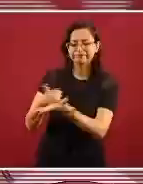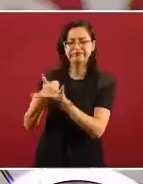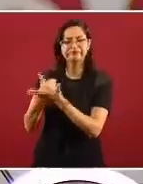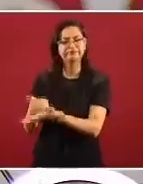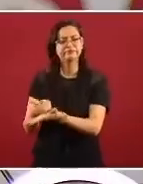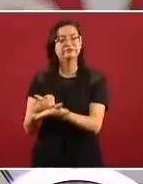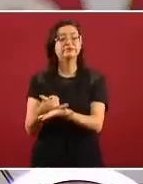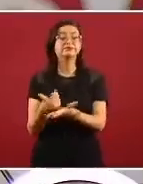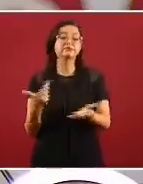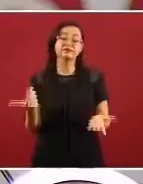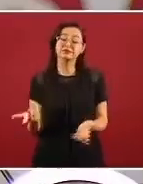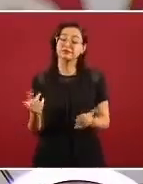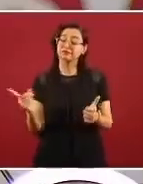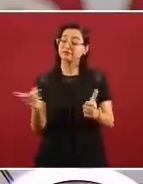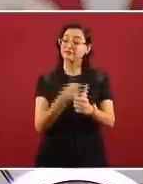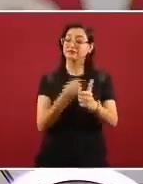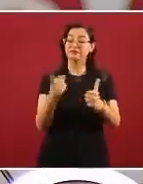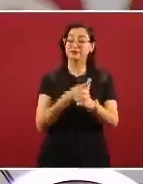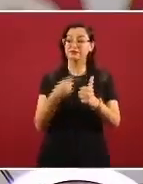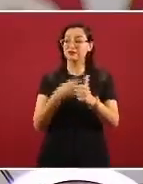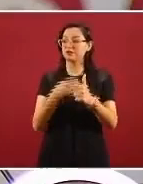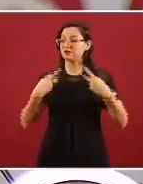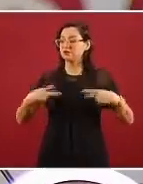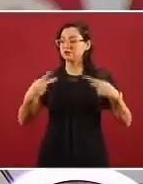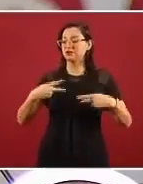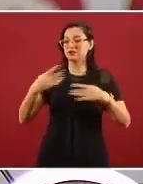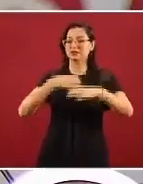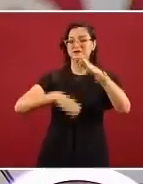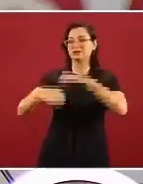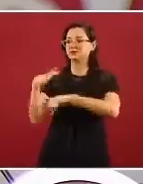a veces el llamado que estamos haciendo